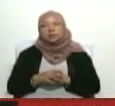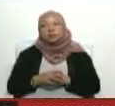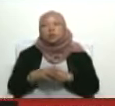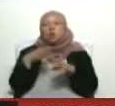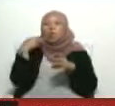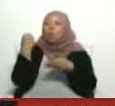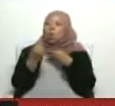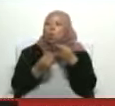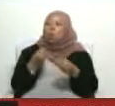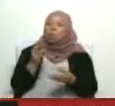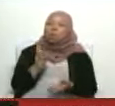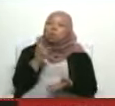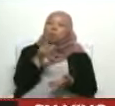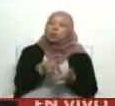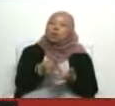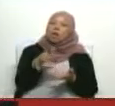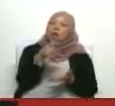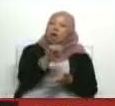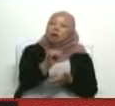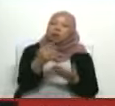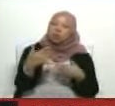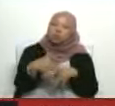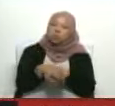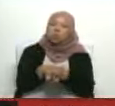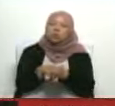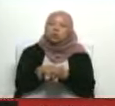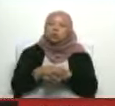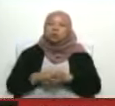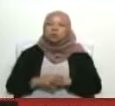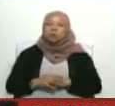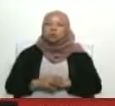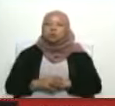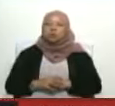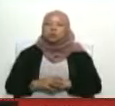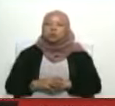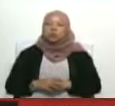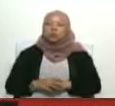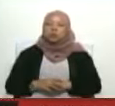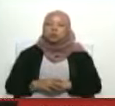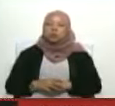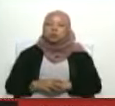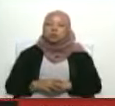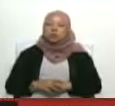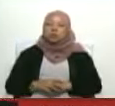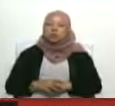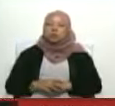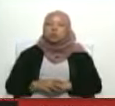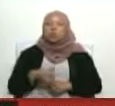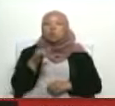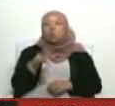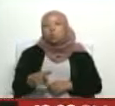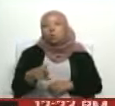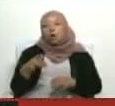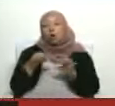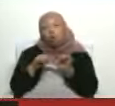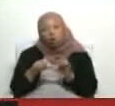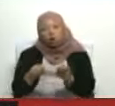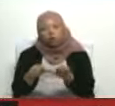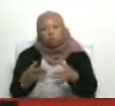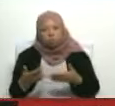cómo ellos, de forma, yo la he llamado así, una conspiración